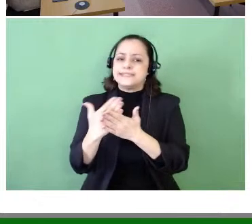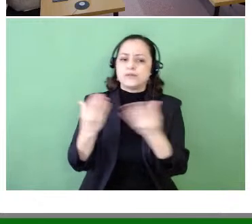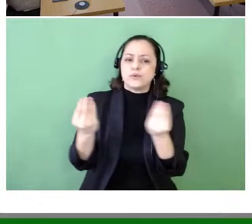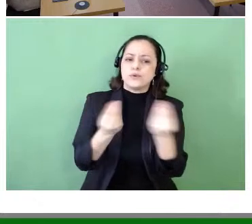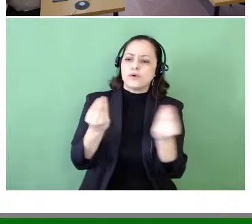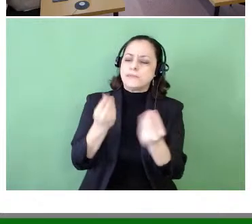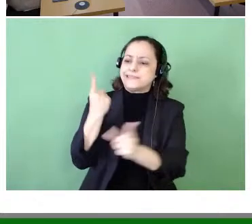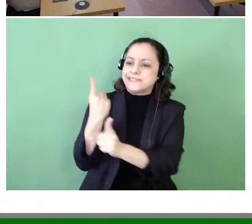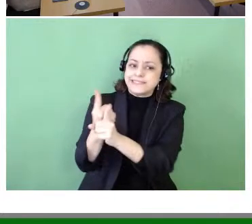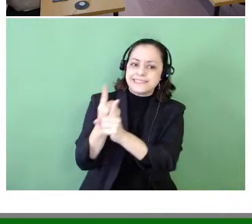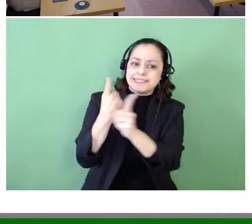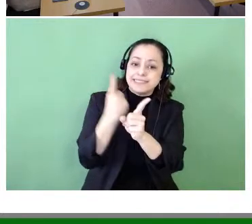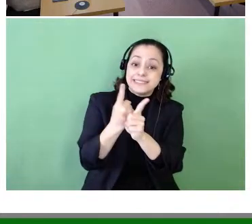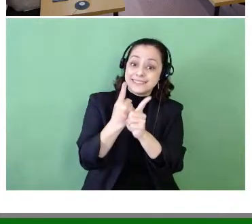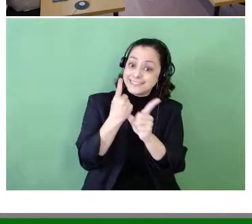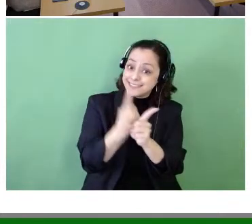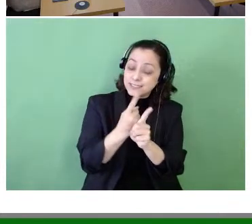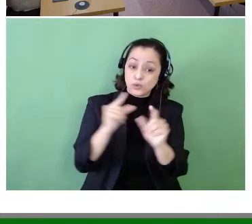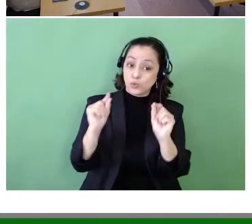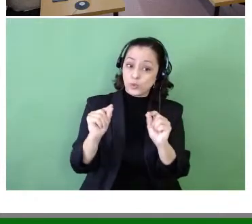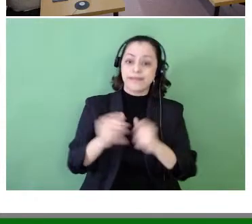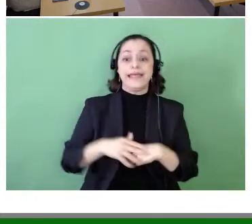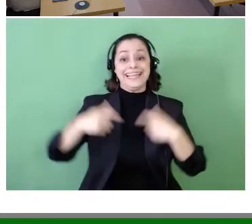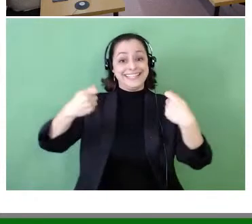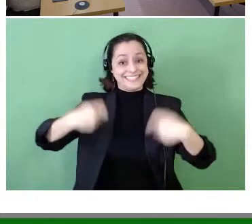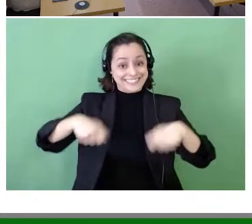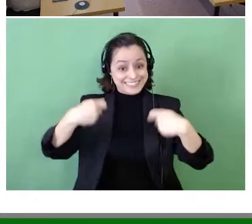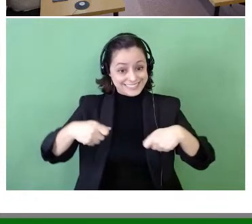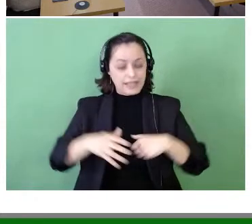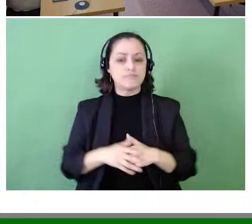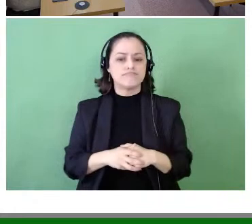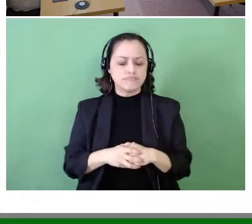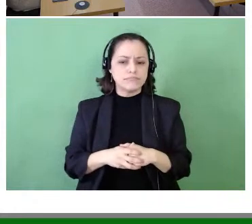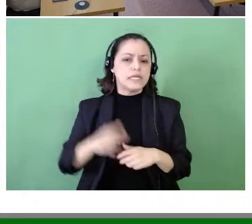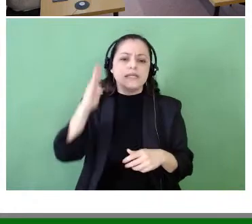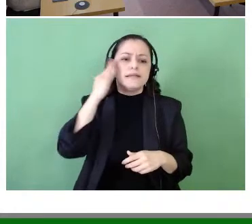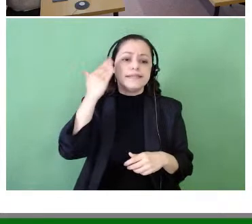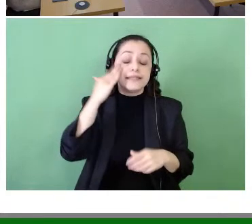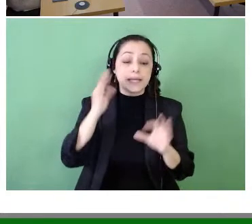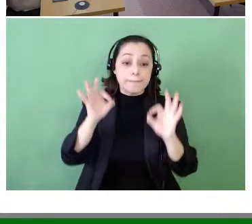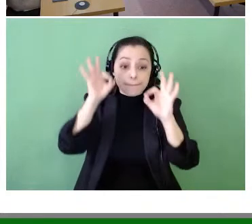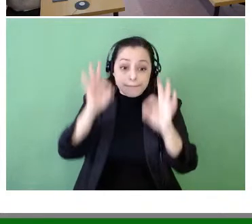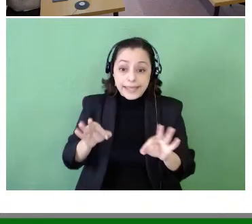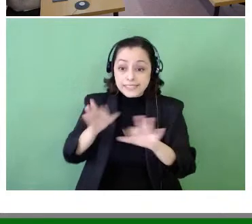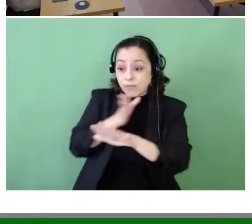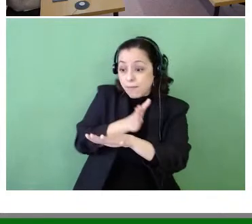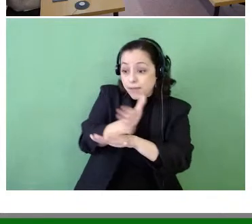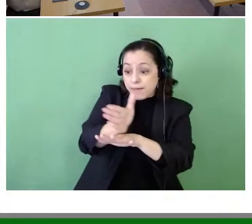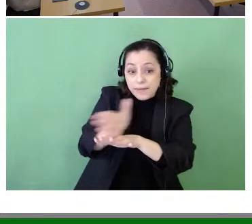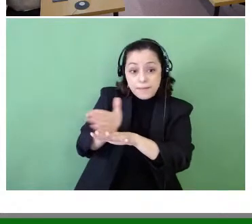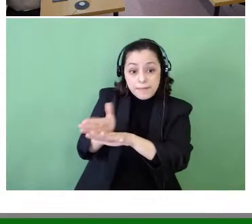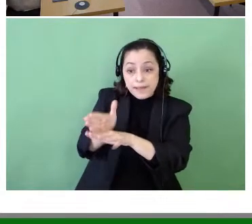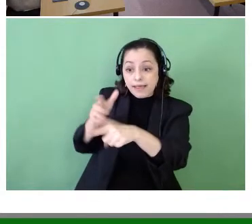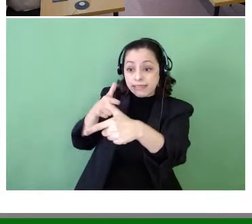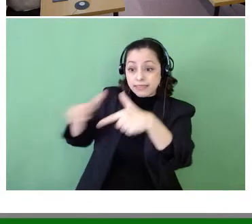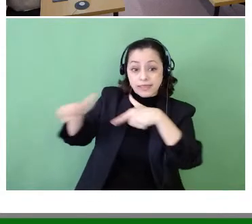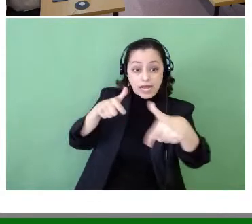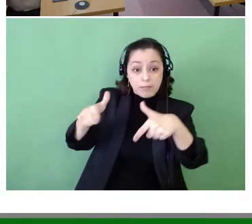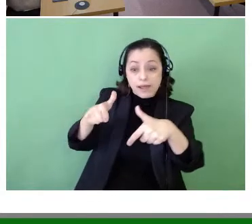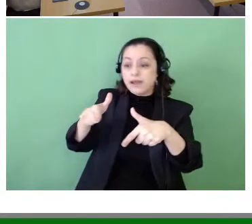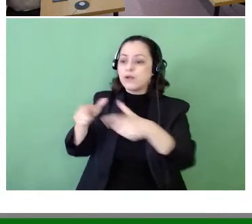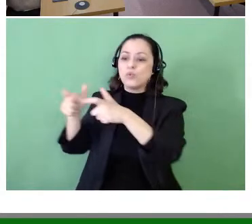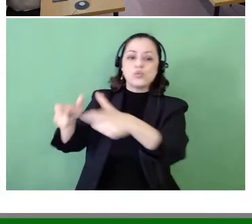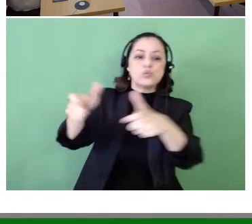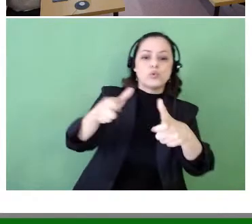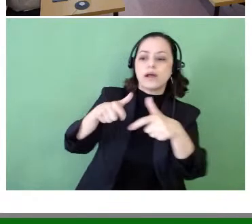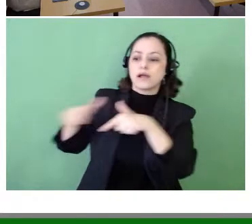evidenciamos en esta investigación una necesidad de describir cuáles son las necesidades del mercado de trabajo, del mercado laboral, de intérpretes y